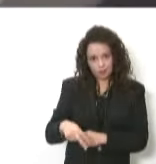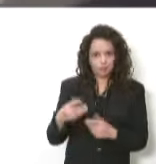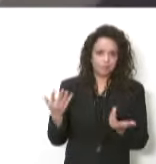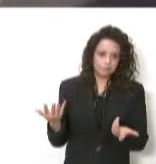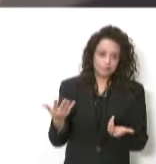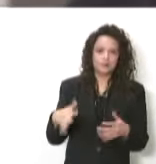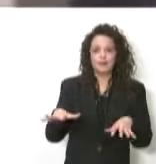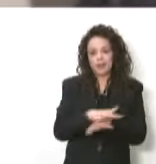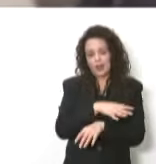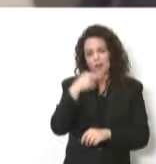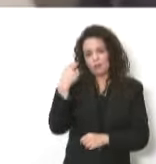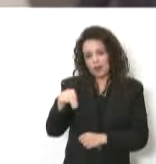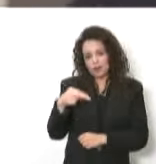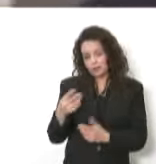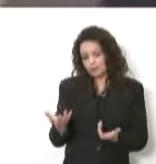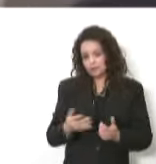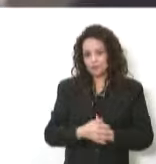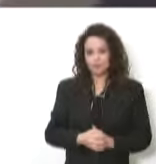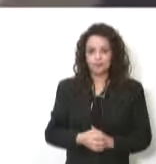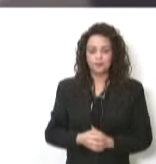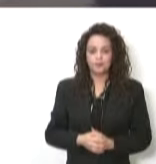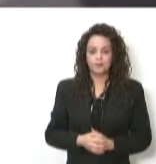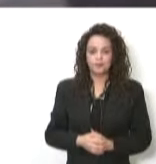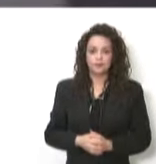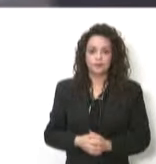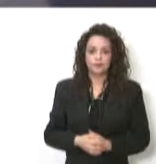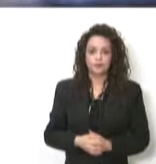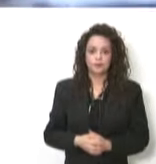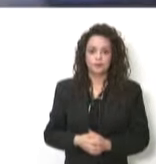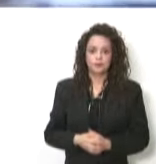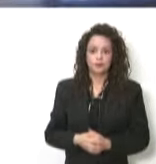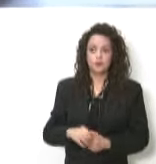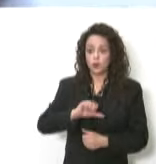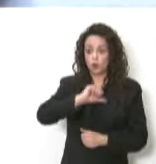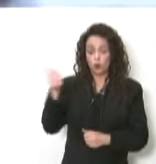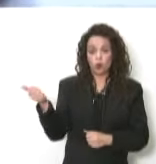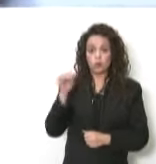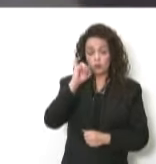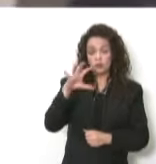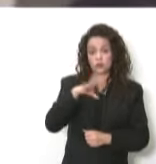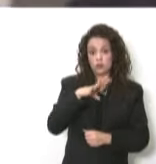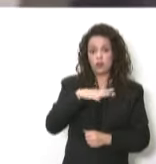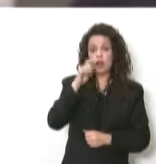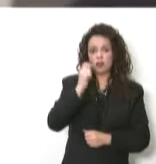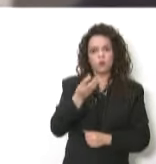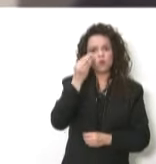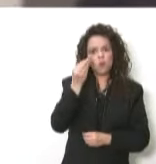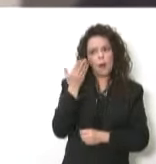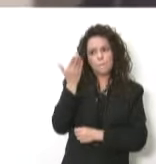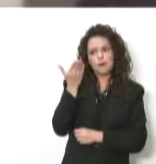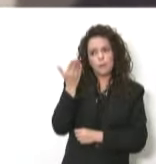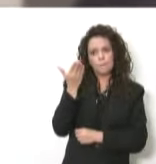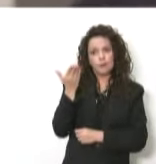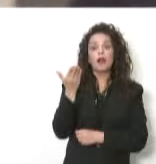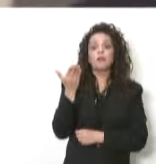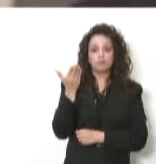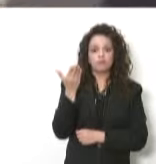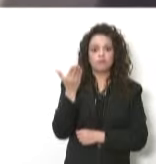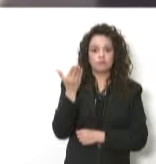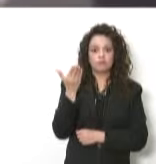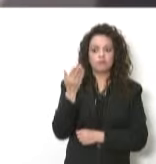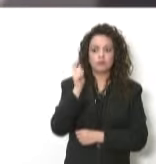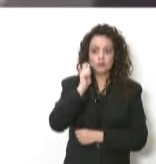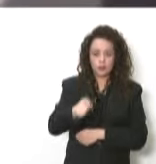se cambió de nombre. Alguien que sí y que no crean también tiene o tenía muchas solicitudes es Pronósticos para